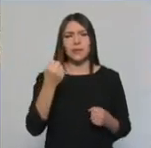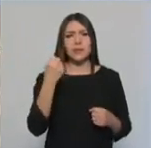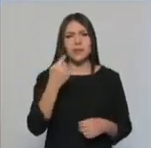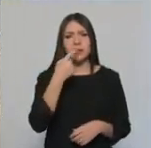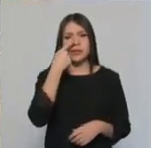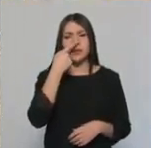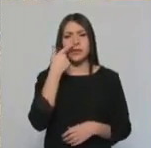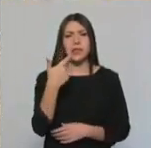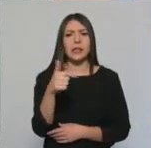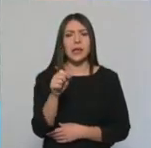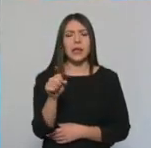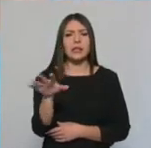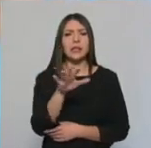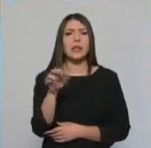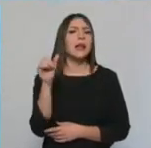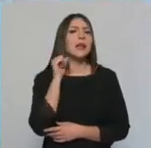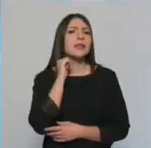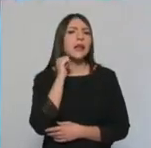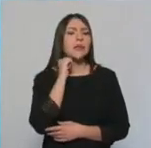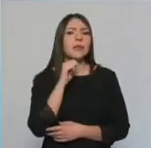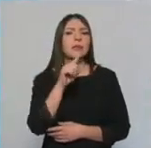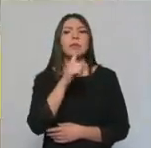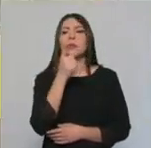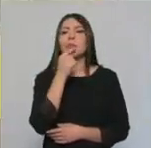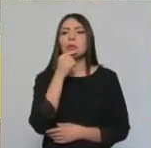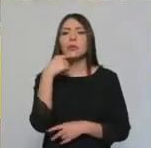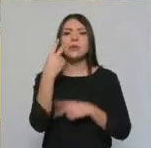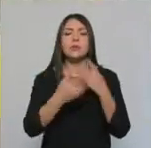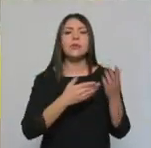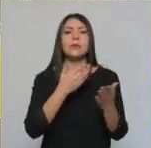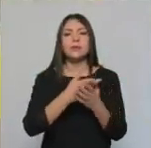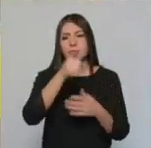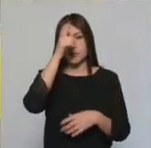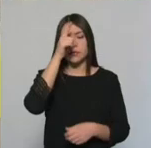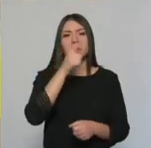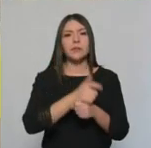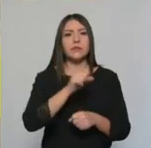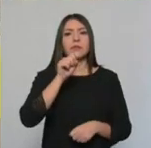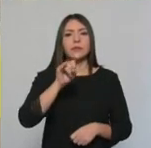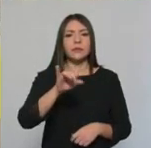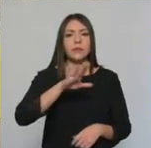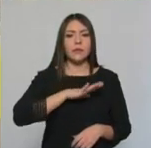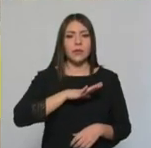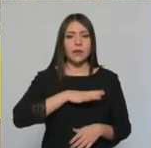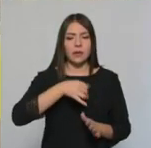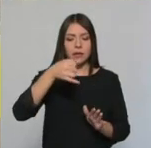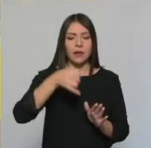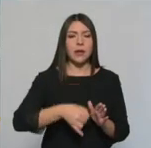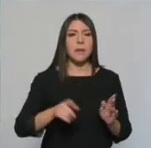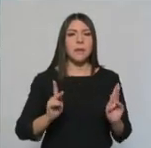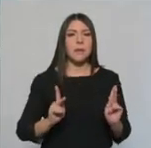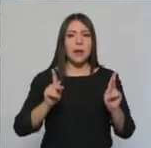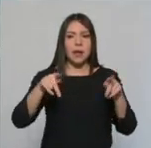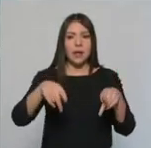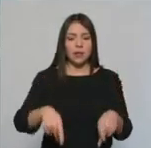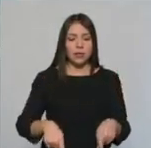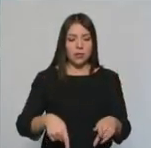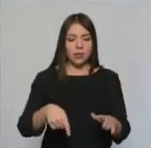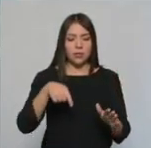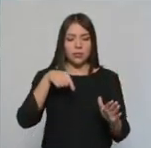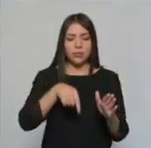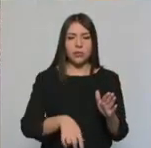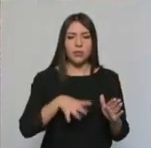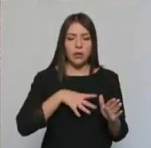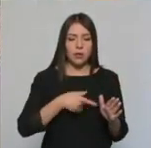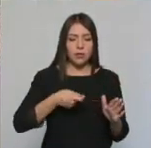Lucía, en Azcapotzalco, la Policía Federal confirmó que se trataba de una toma clandestina en el interior del panteón. Capital 21